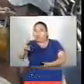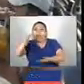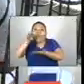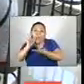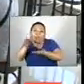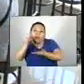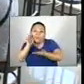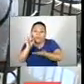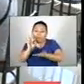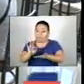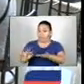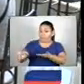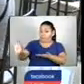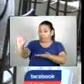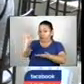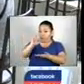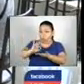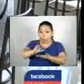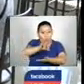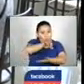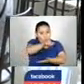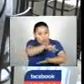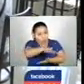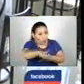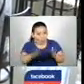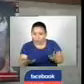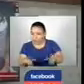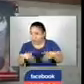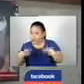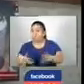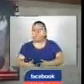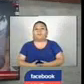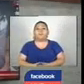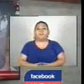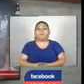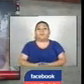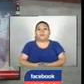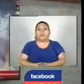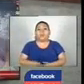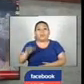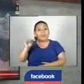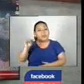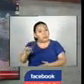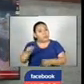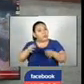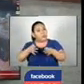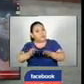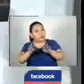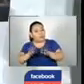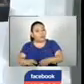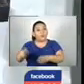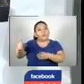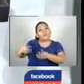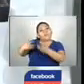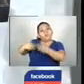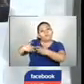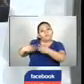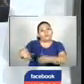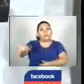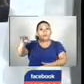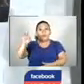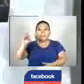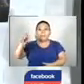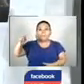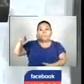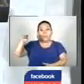de estricta altura que no encontrarás en ningún otro lugar. De esta manera, Grupo FE se pone a la vanguardia en